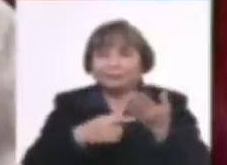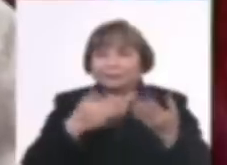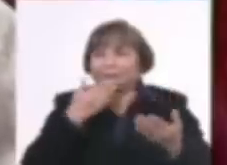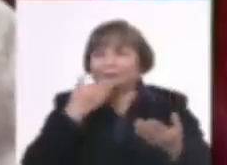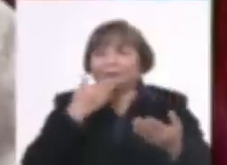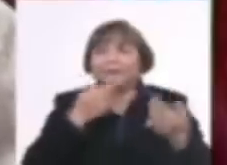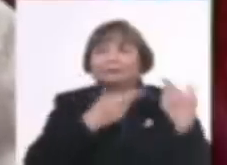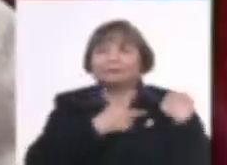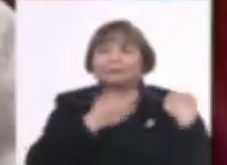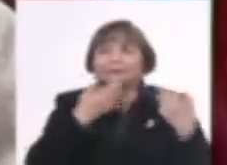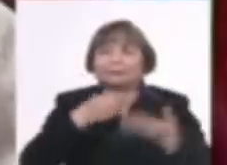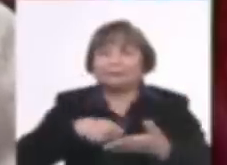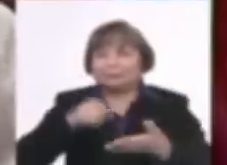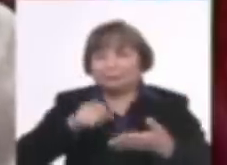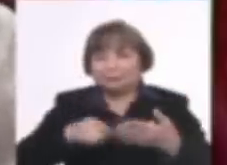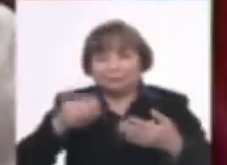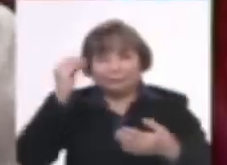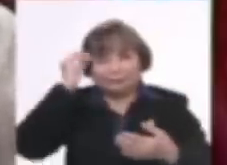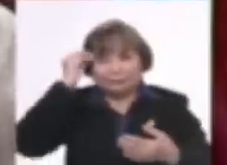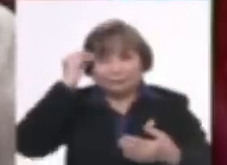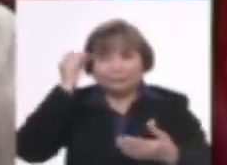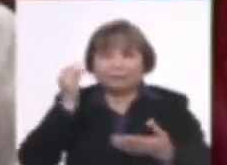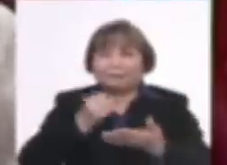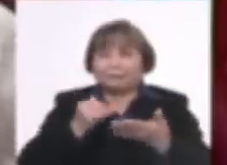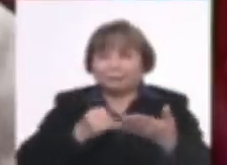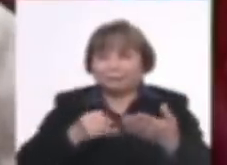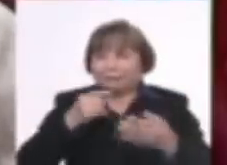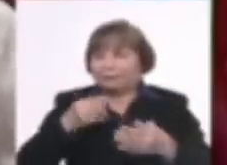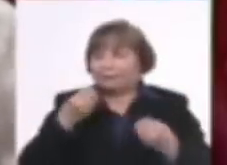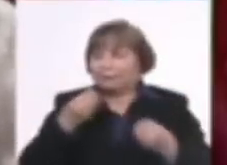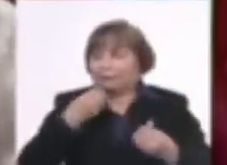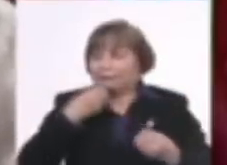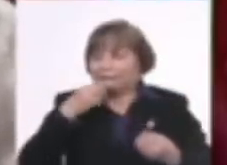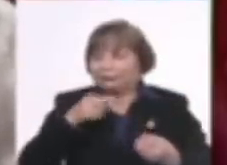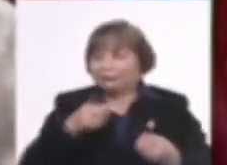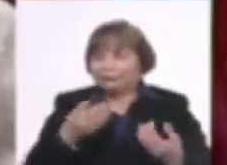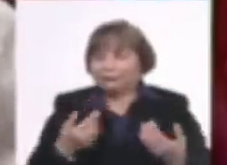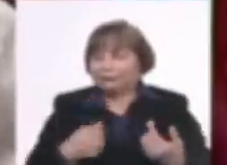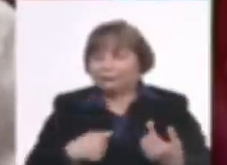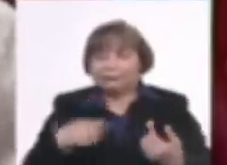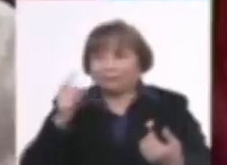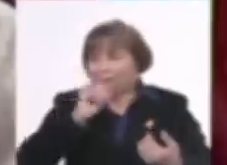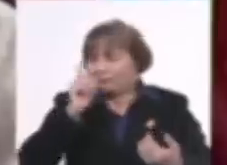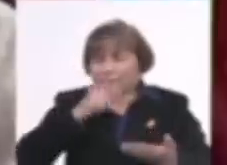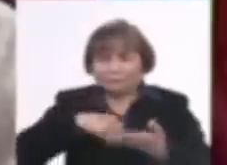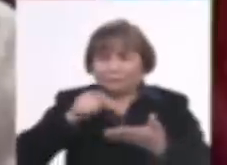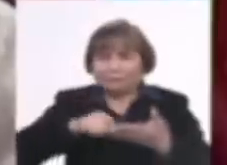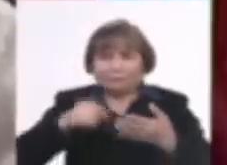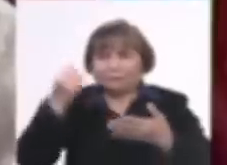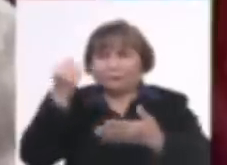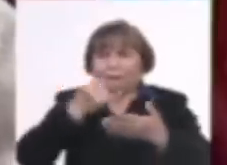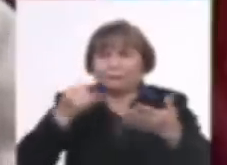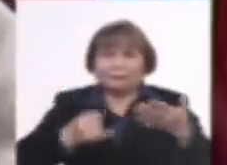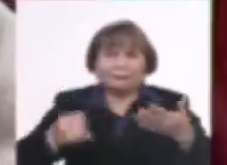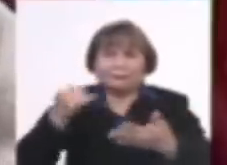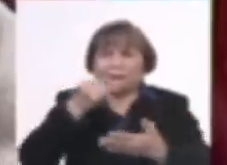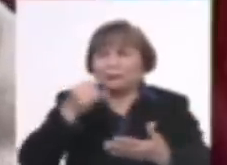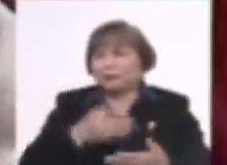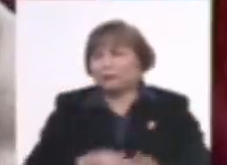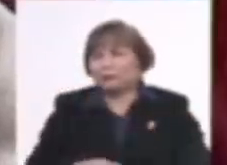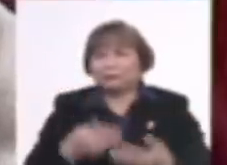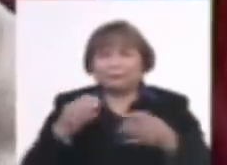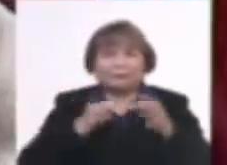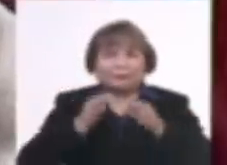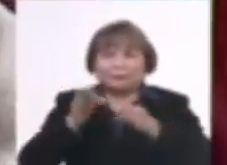el encargado de firmar? El ingeniero. ¿Por qué? Porque yo no voy a firmar planos. Yo no voy a